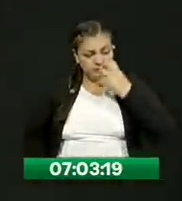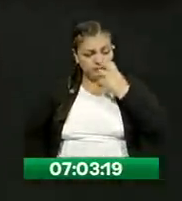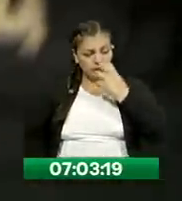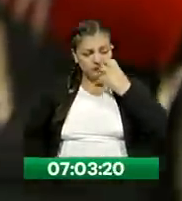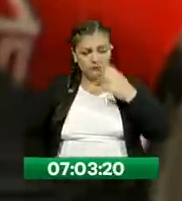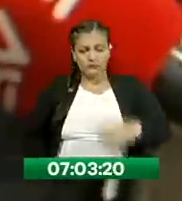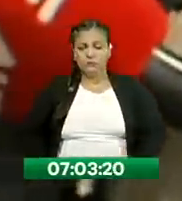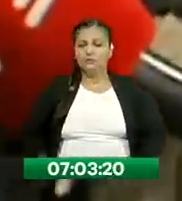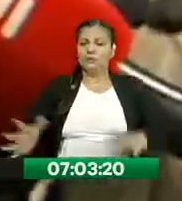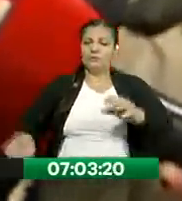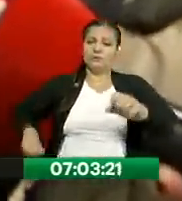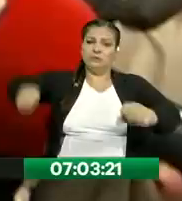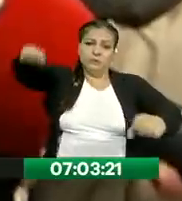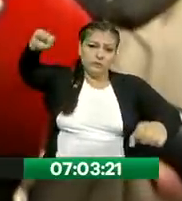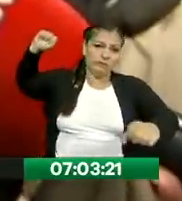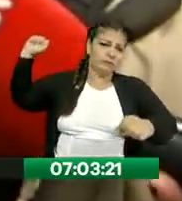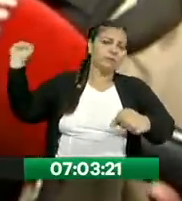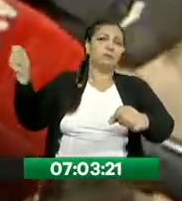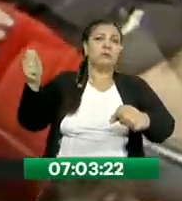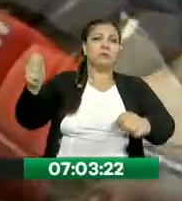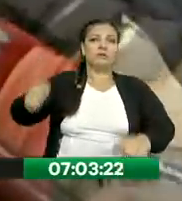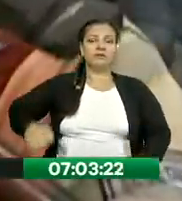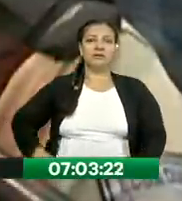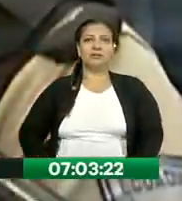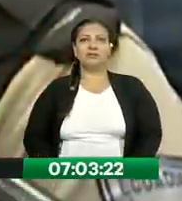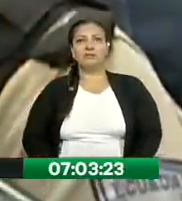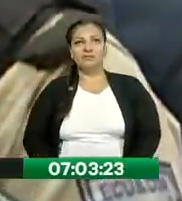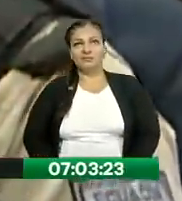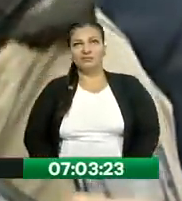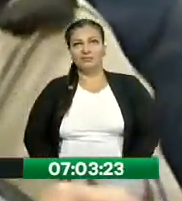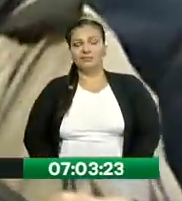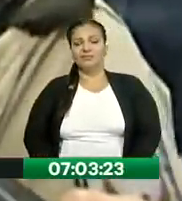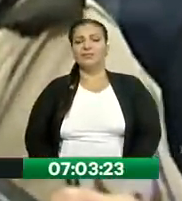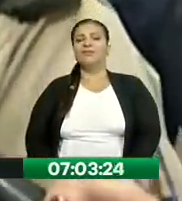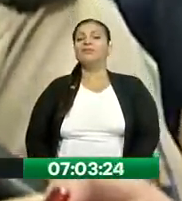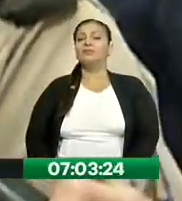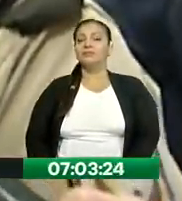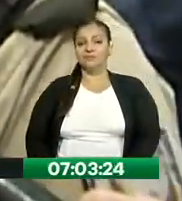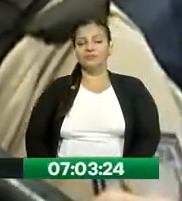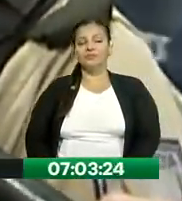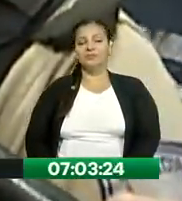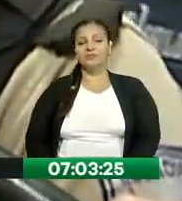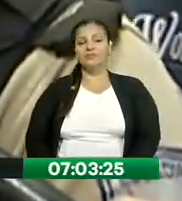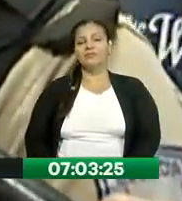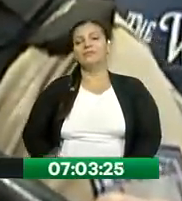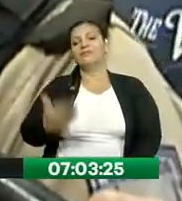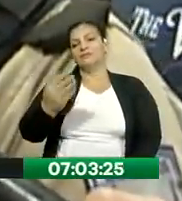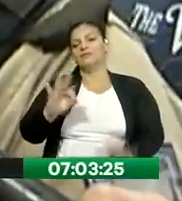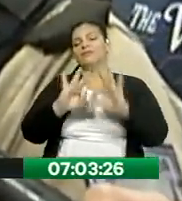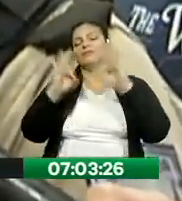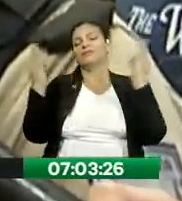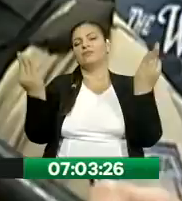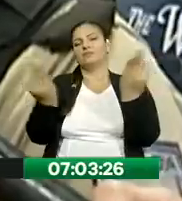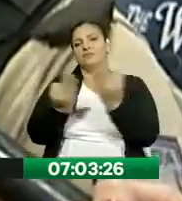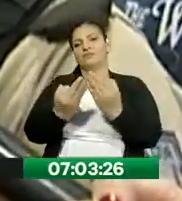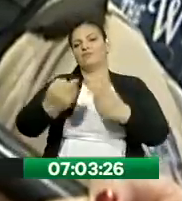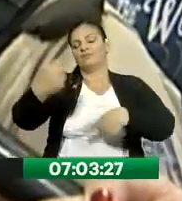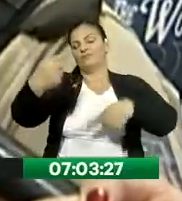entonces por eso se ha dado el motivo de la agresión. En horas de la mañana se ha producido el evento en el